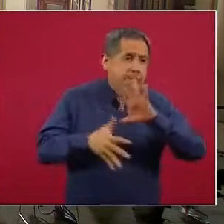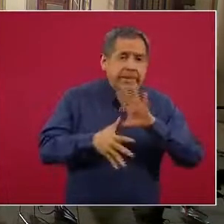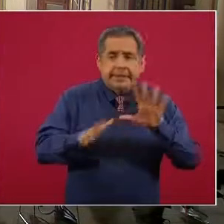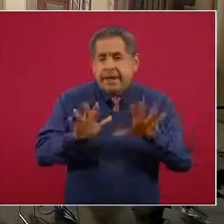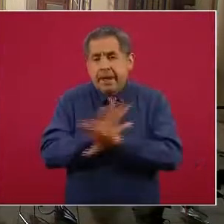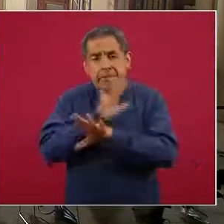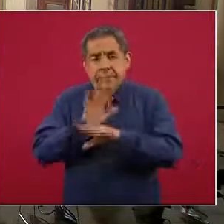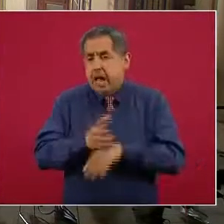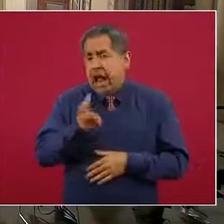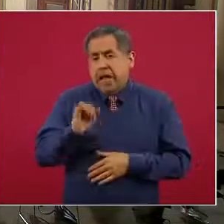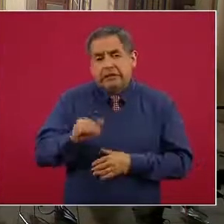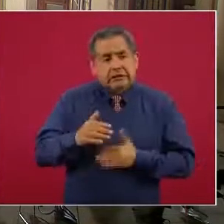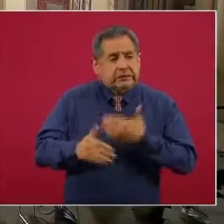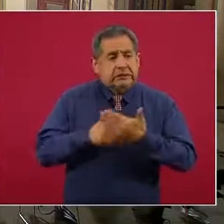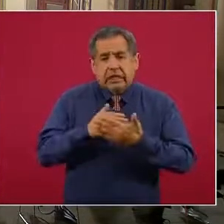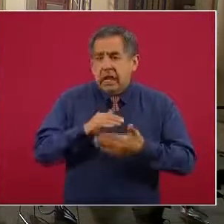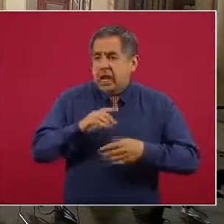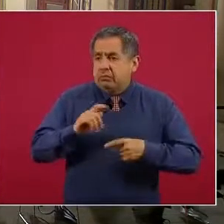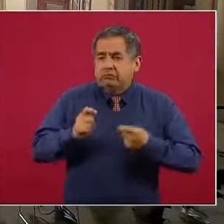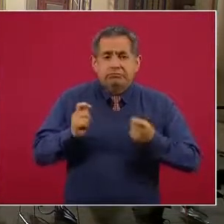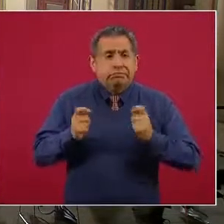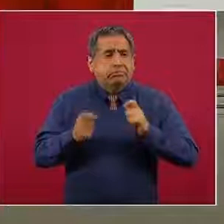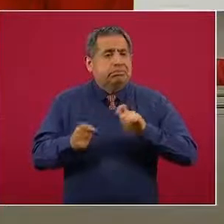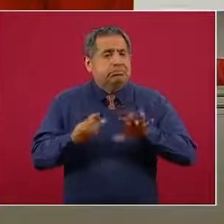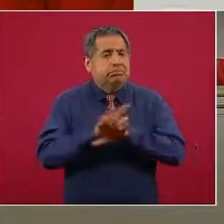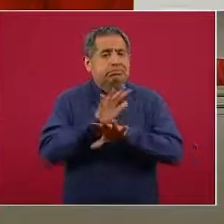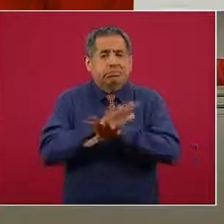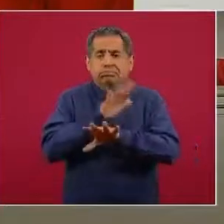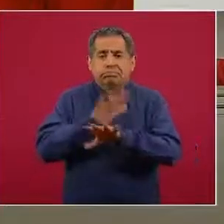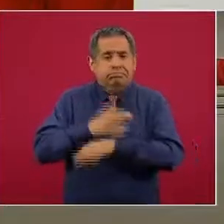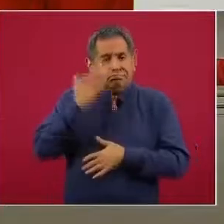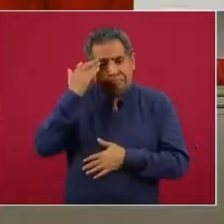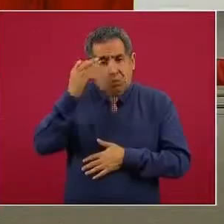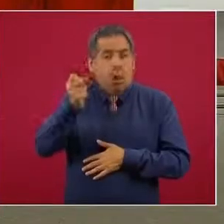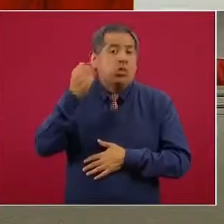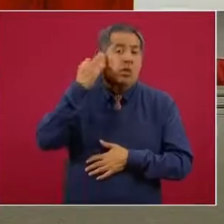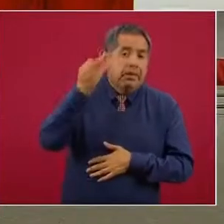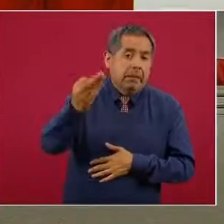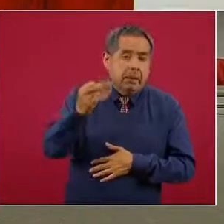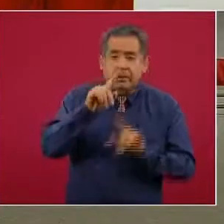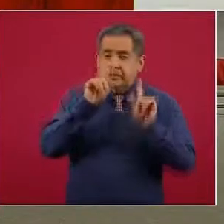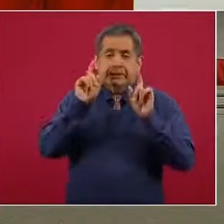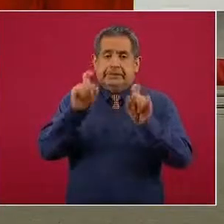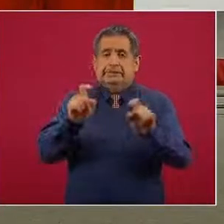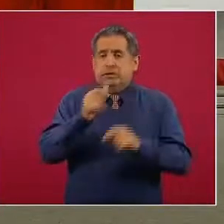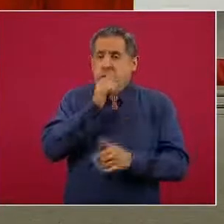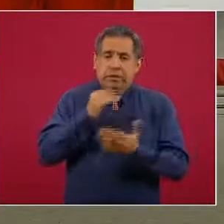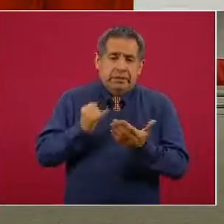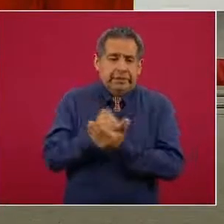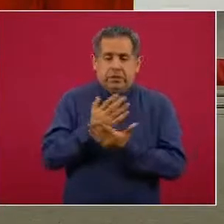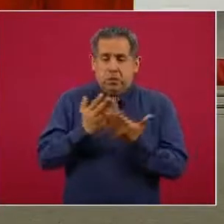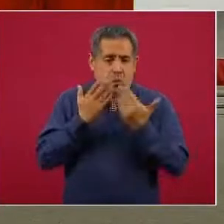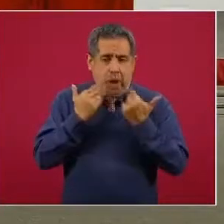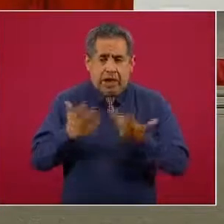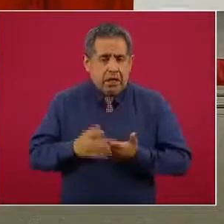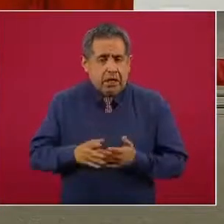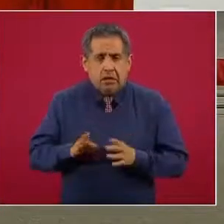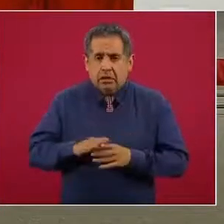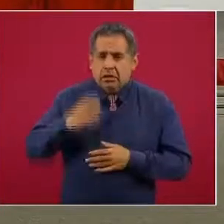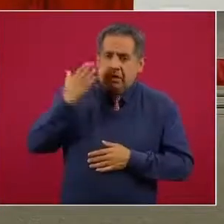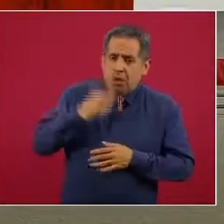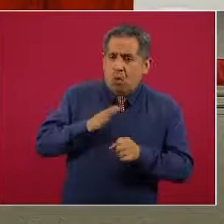y seguirán siendo cambiantes durante un tiempo todavía difícil de determinar. No hay una